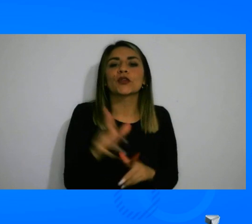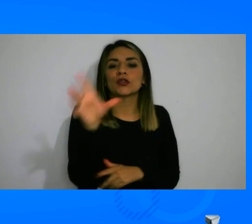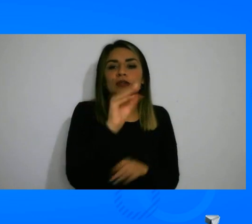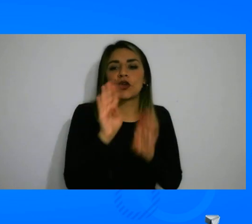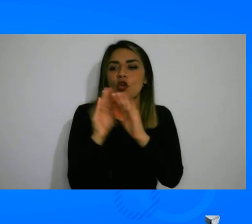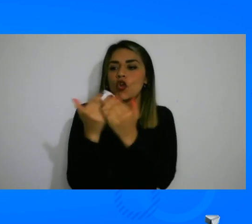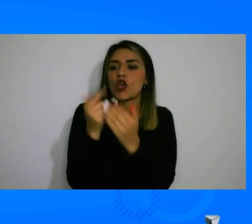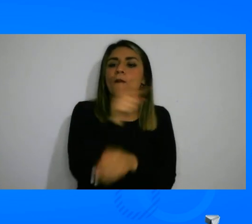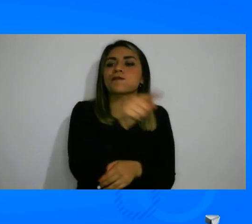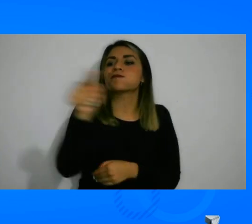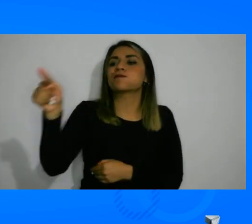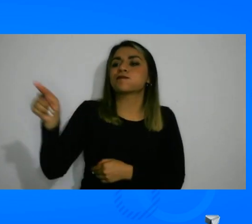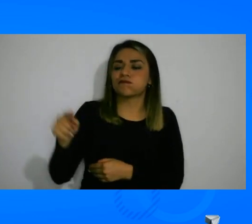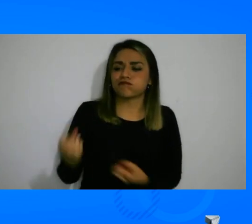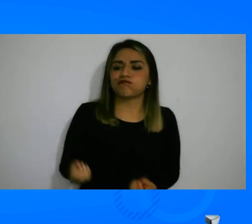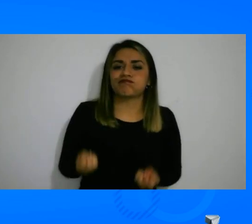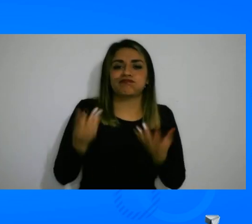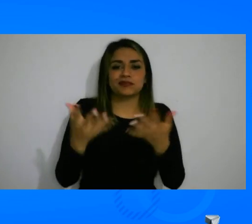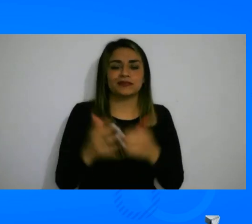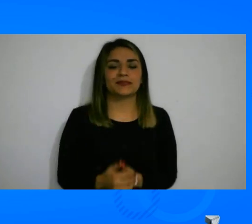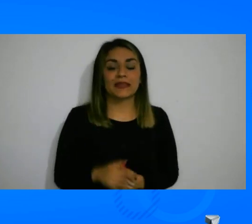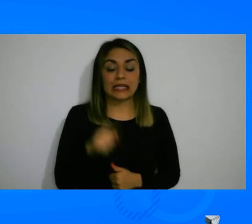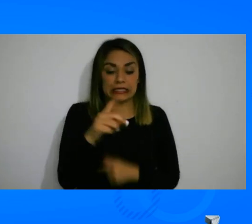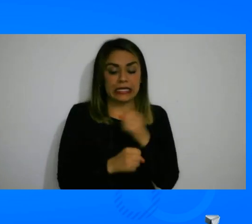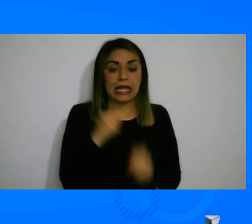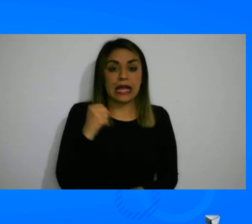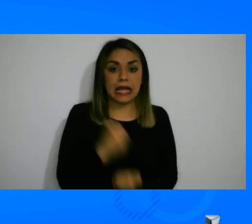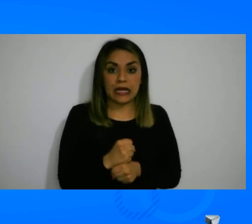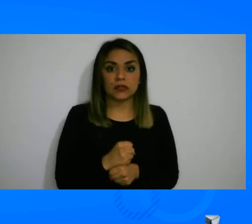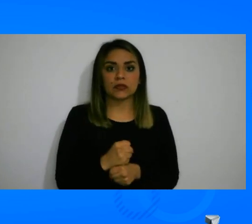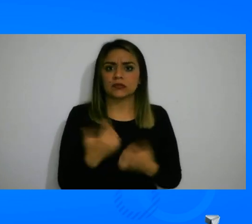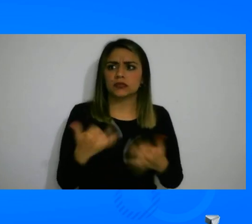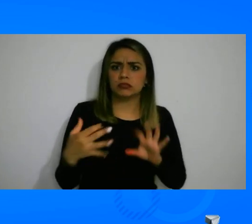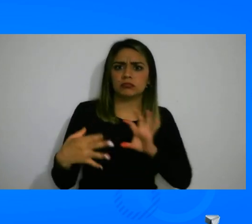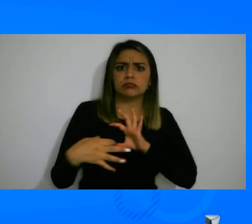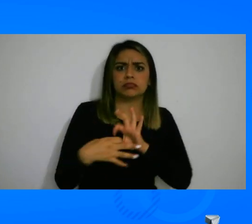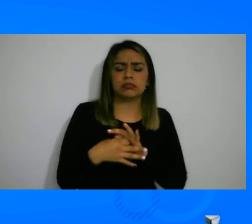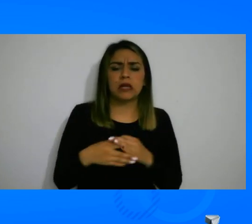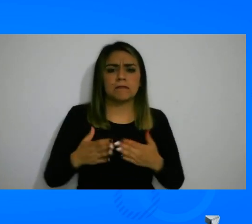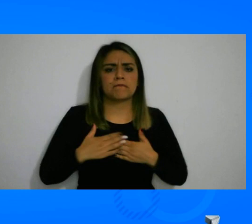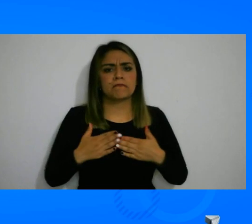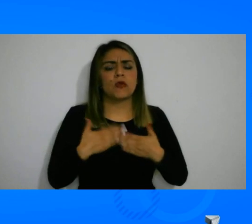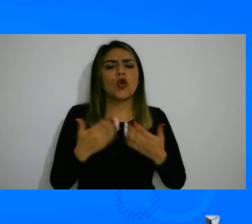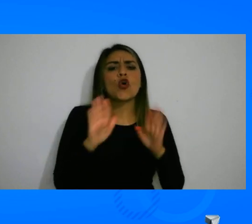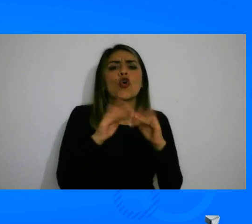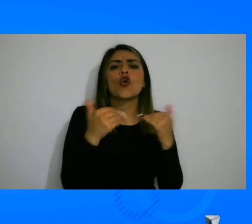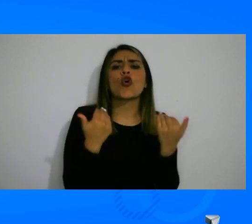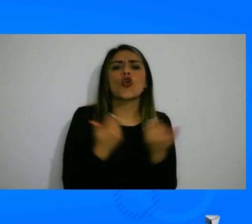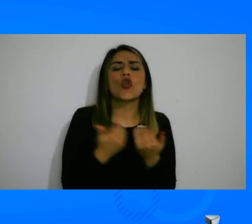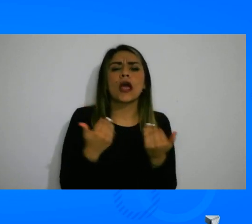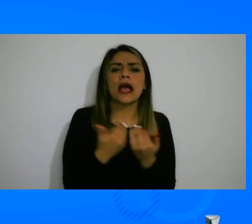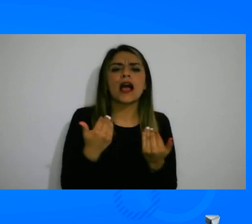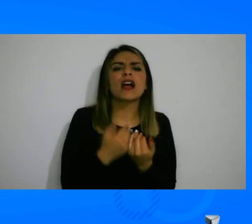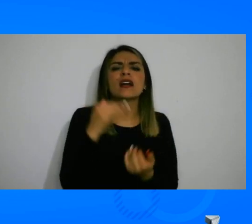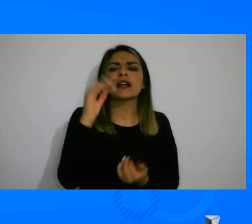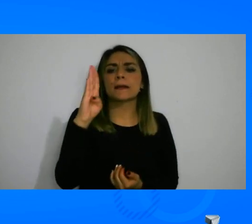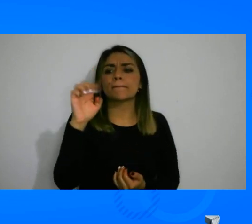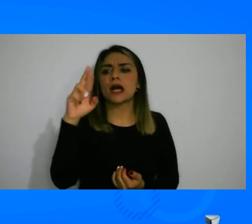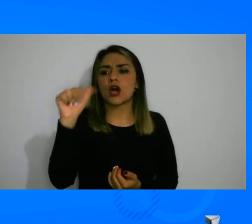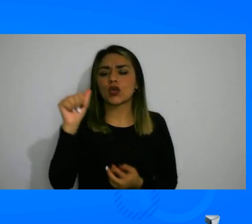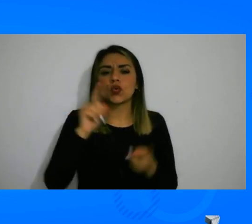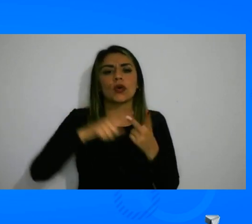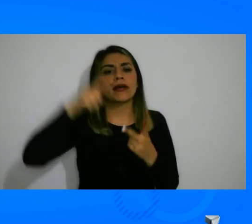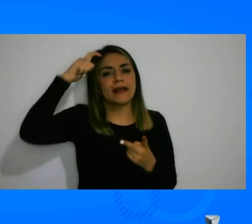diferentes colegios. También este año hemos tenido una gran acogida. Tenemos colegios que nos ven desde Barú, desde